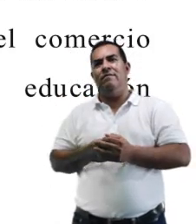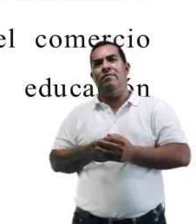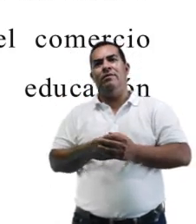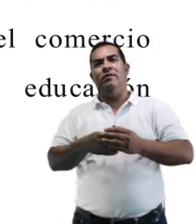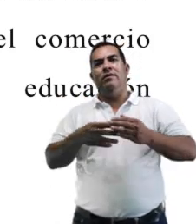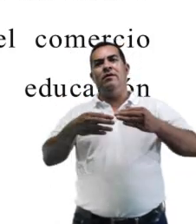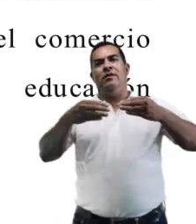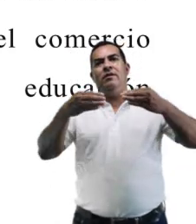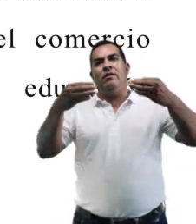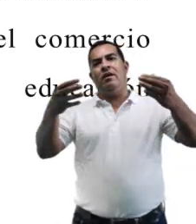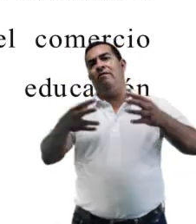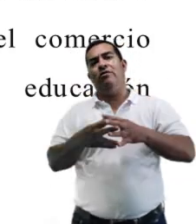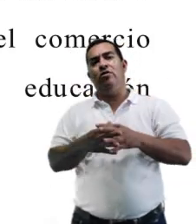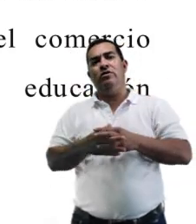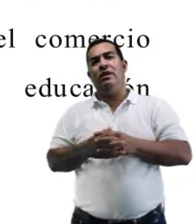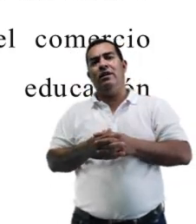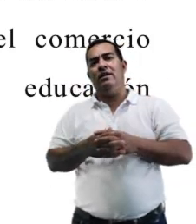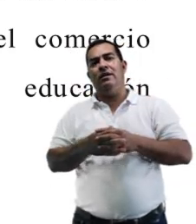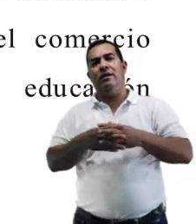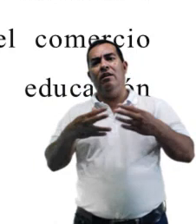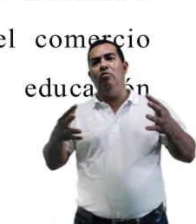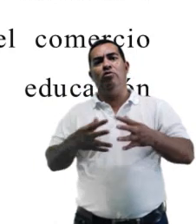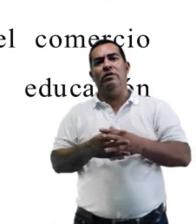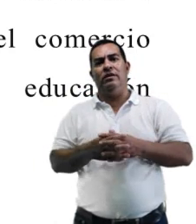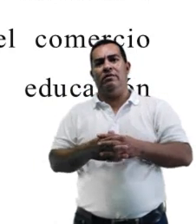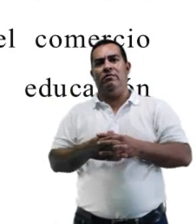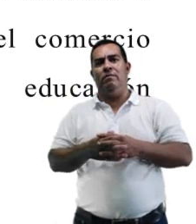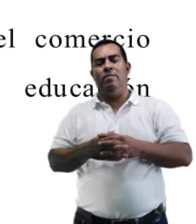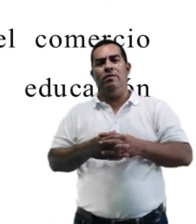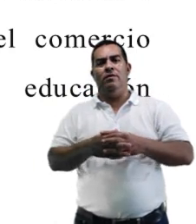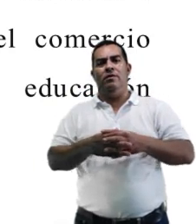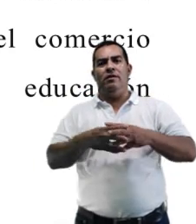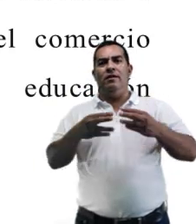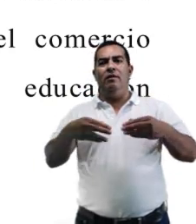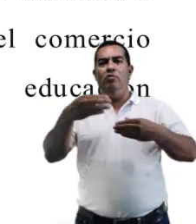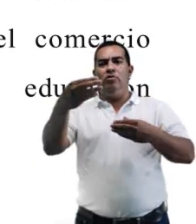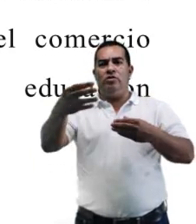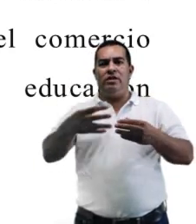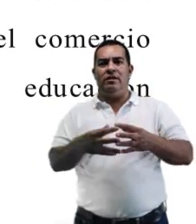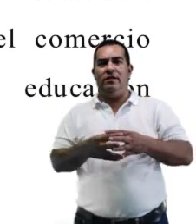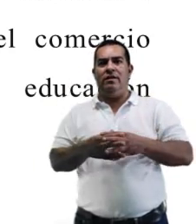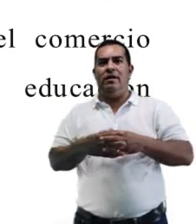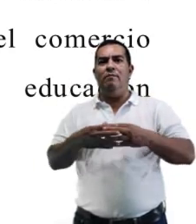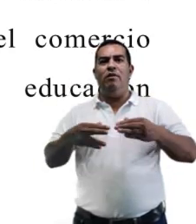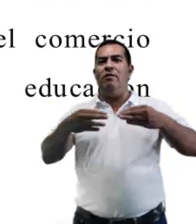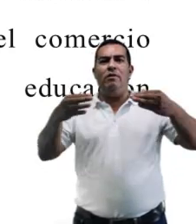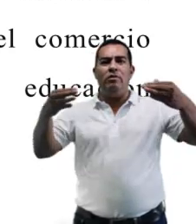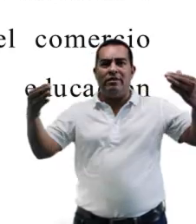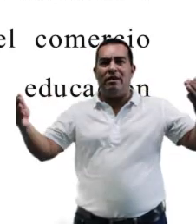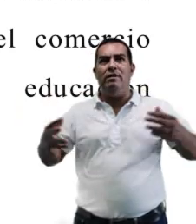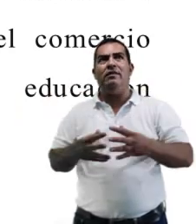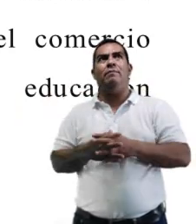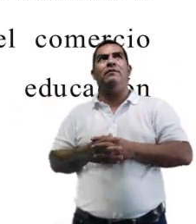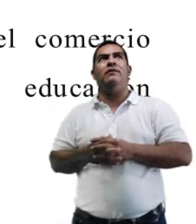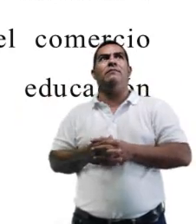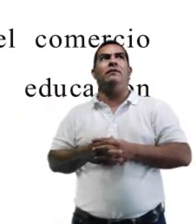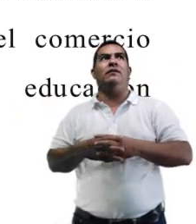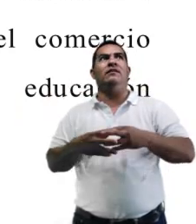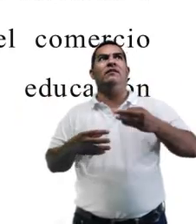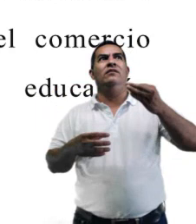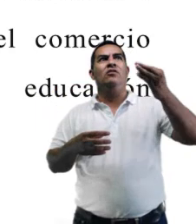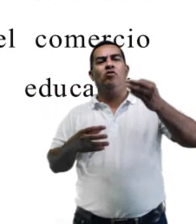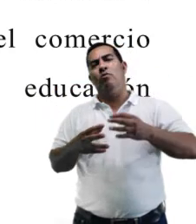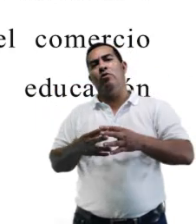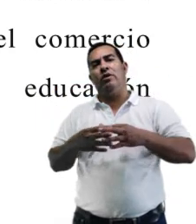realidad que afronta el mundo entero. El mundo se envuelve en una tremenda